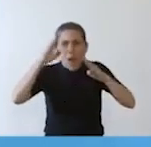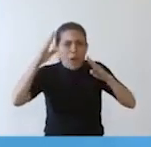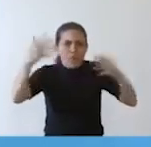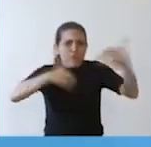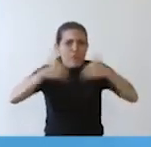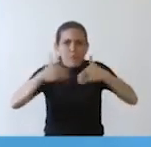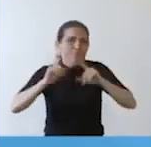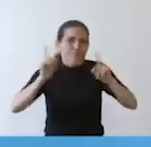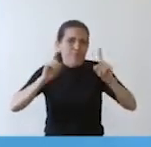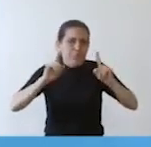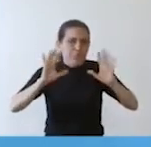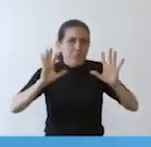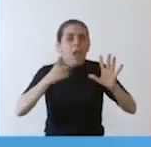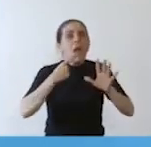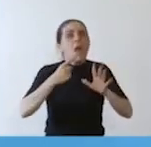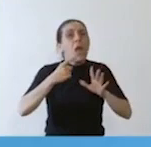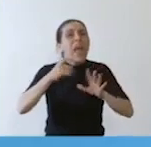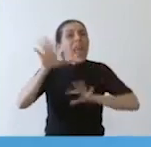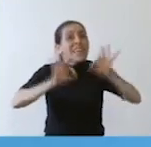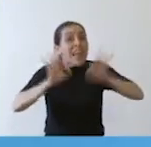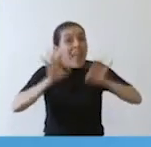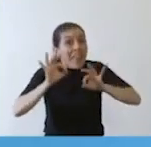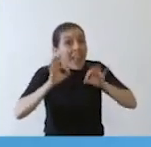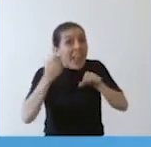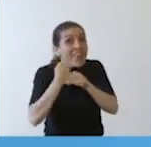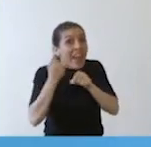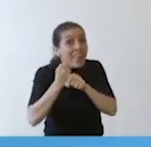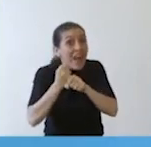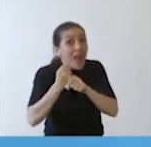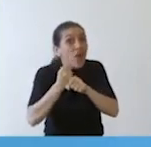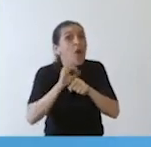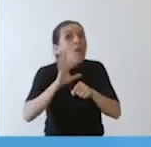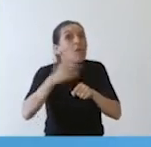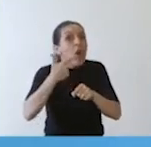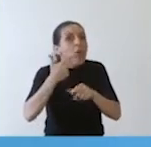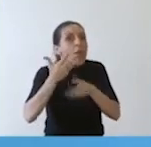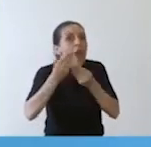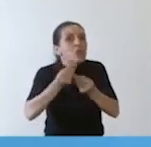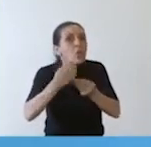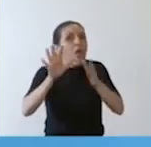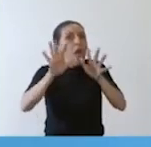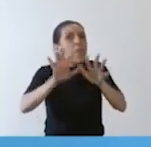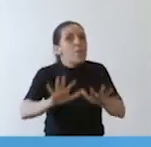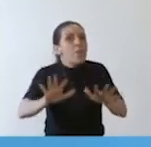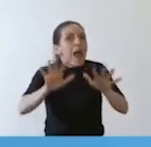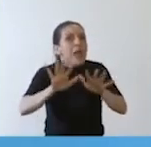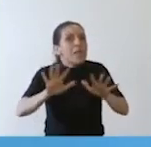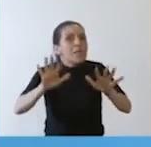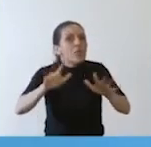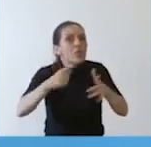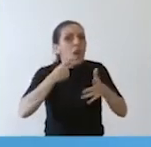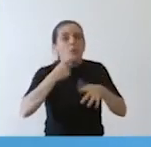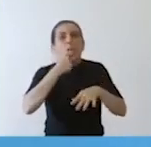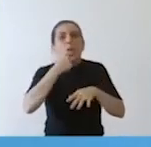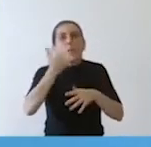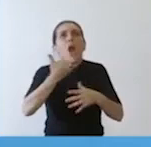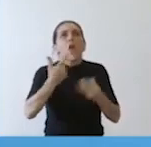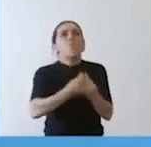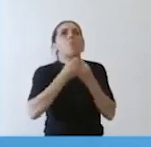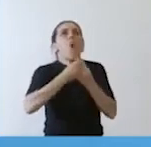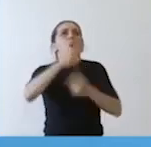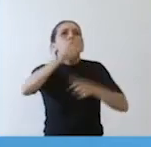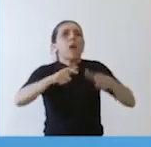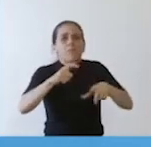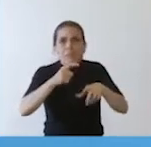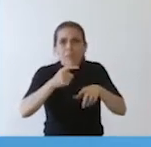están implementando son con el objeto de enlentecer la aparición de casos para que en vez de tener muchos casos en